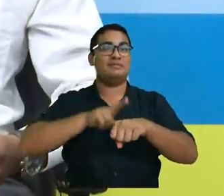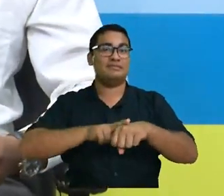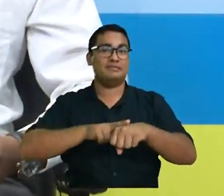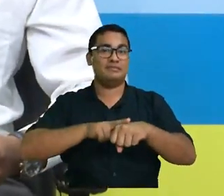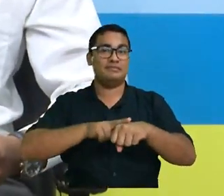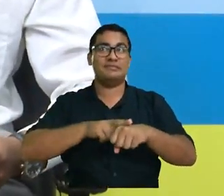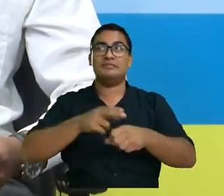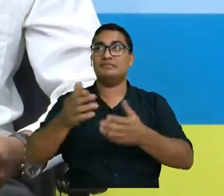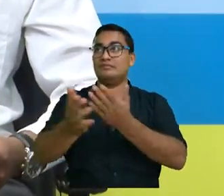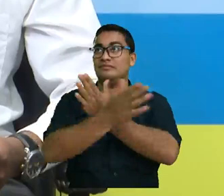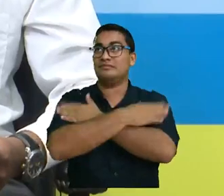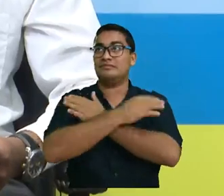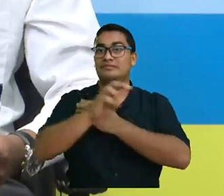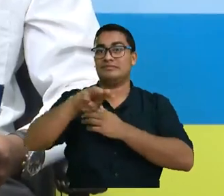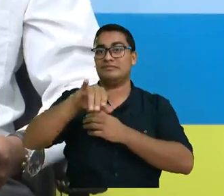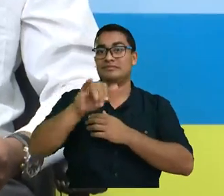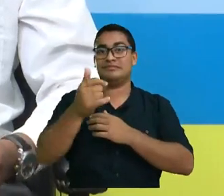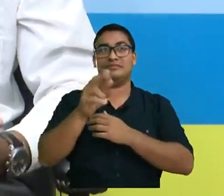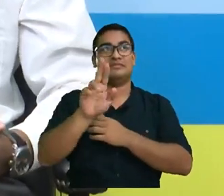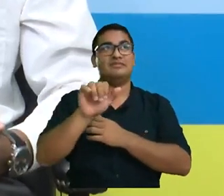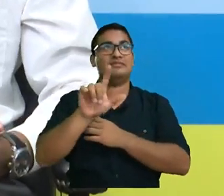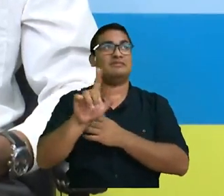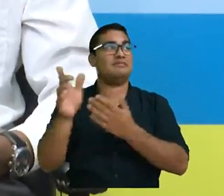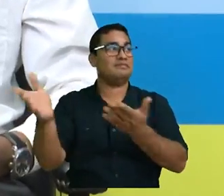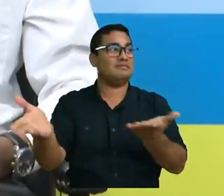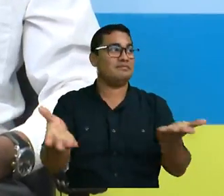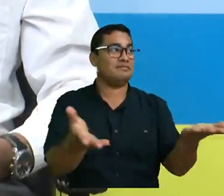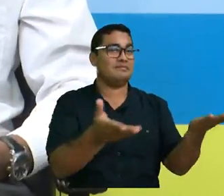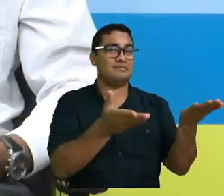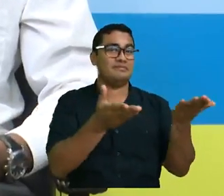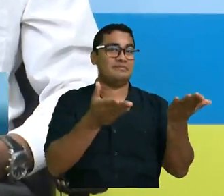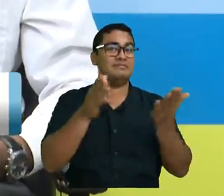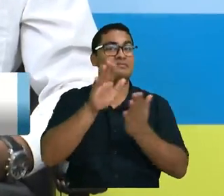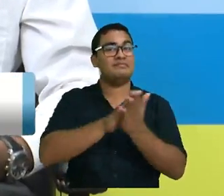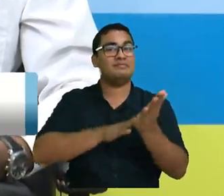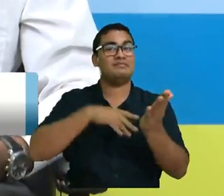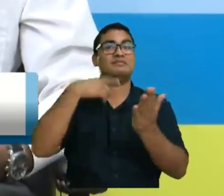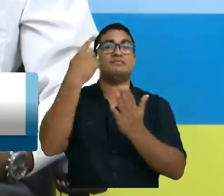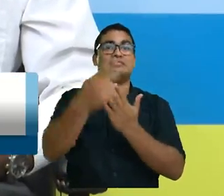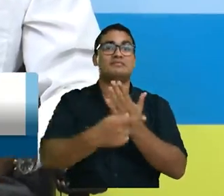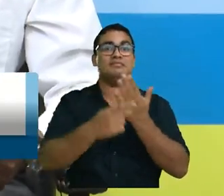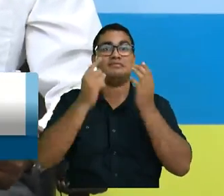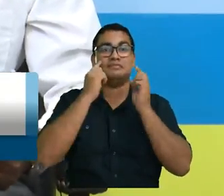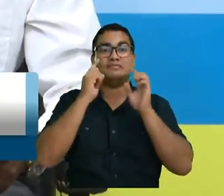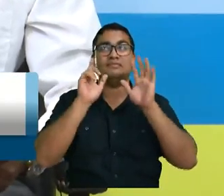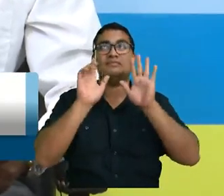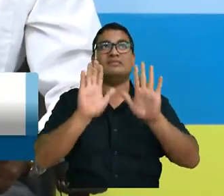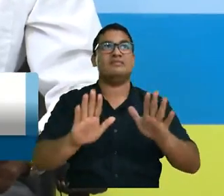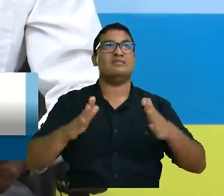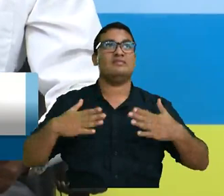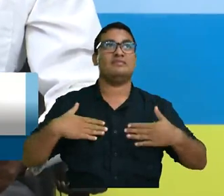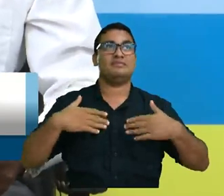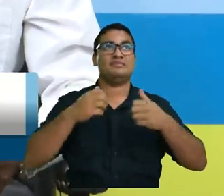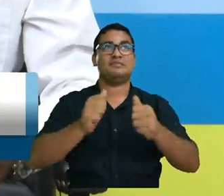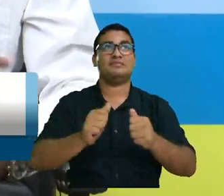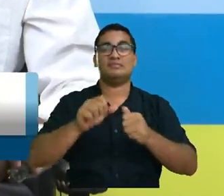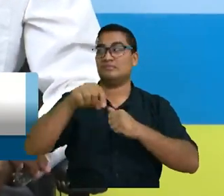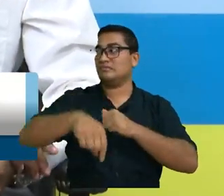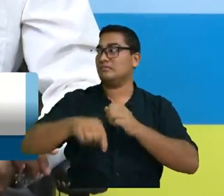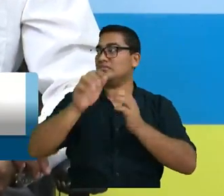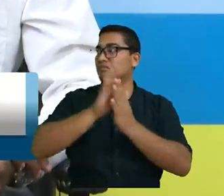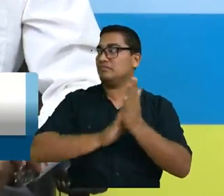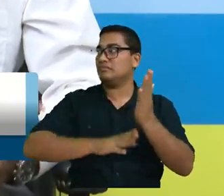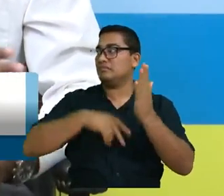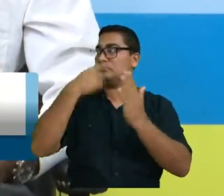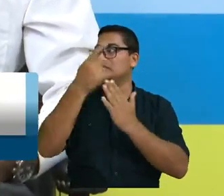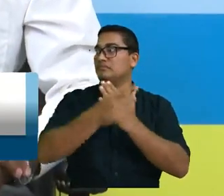Nacional. Les saluda Miguel Carranza Mena y les doy la bienvenida a un programa más de Prevenir es Salud, un programa donde conversamos sobre